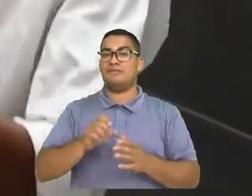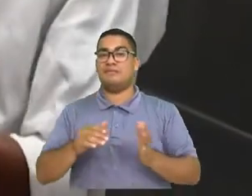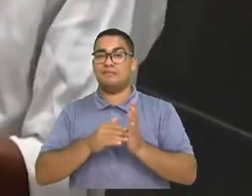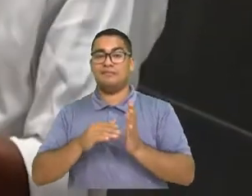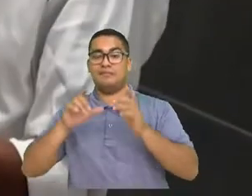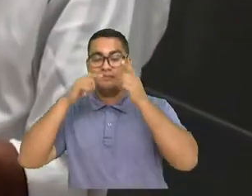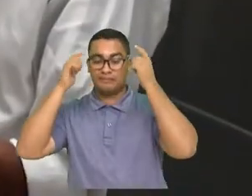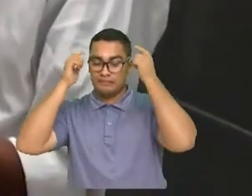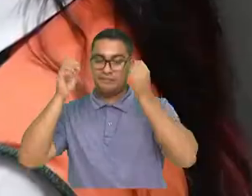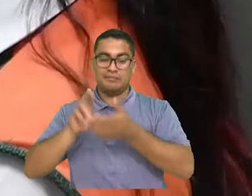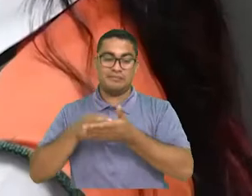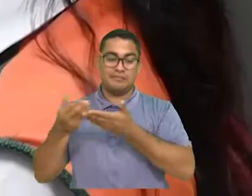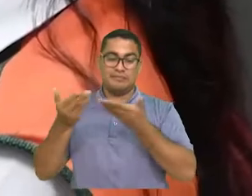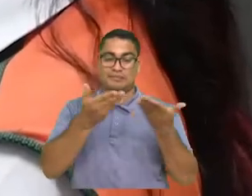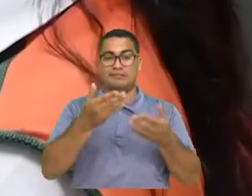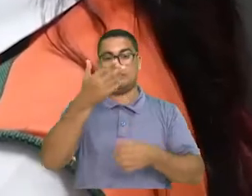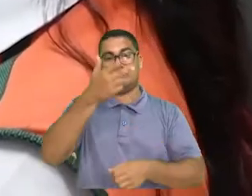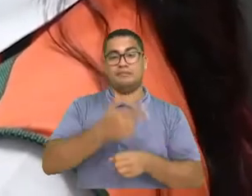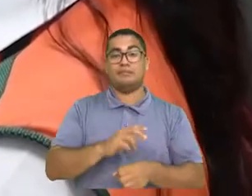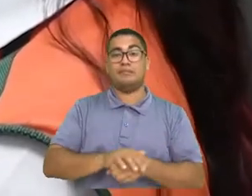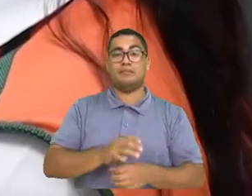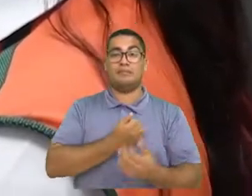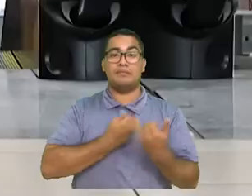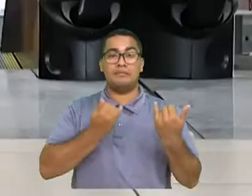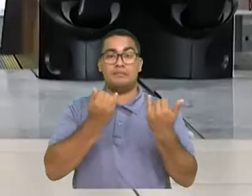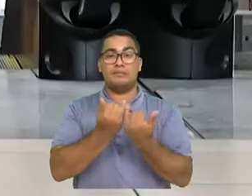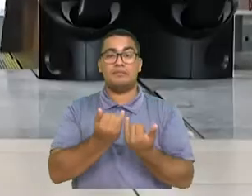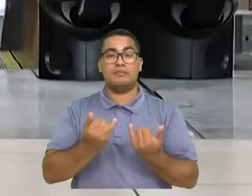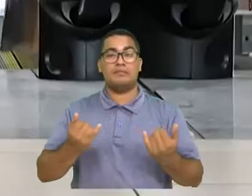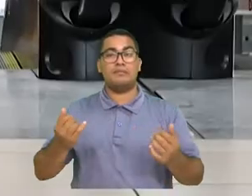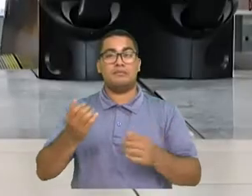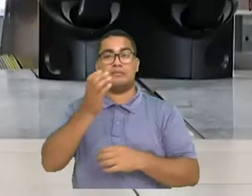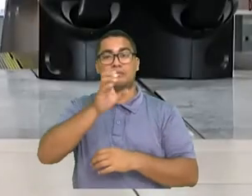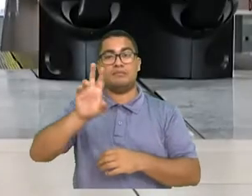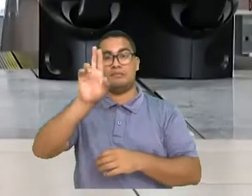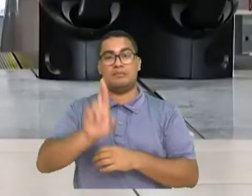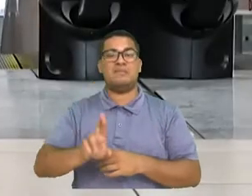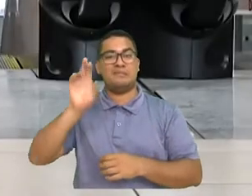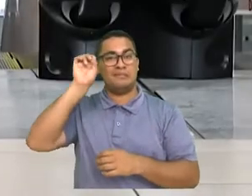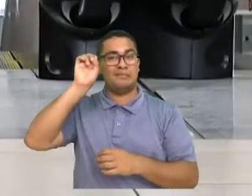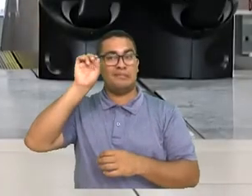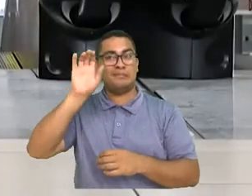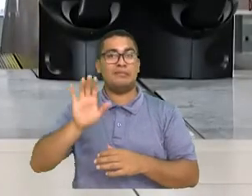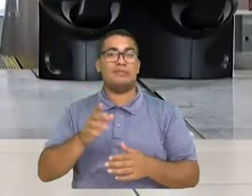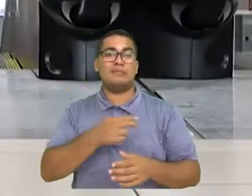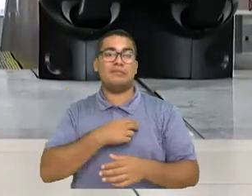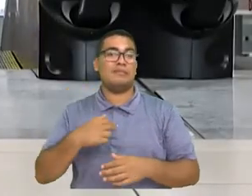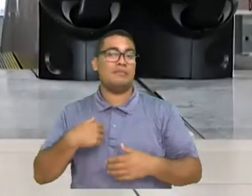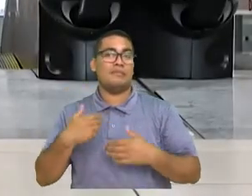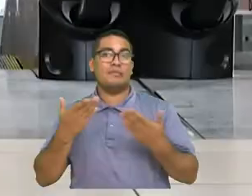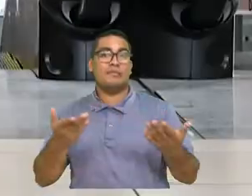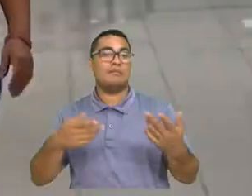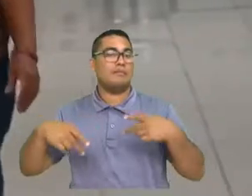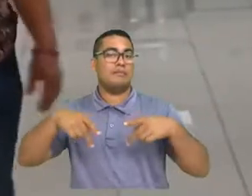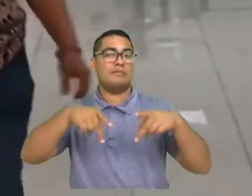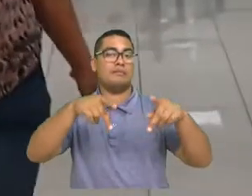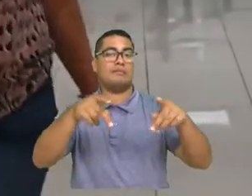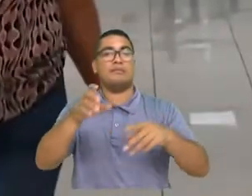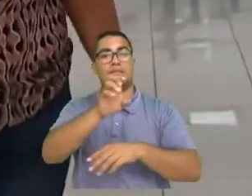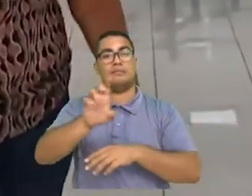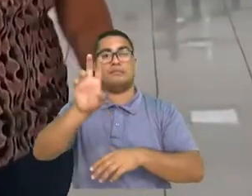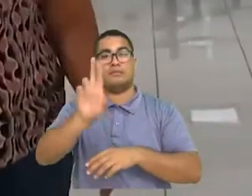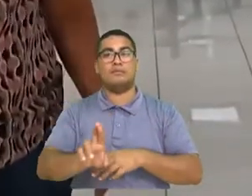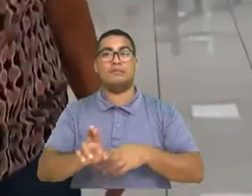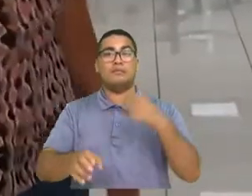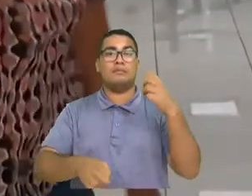SICA se detalla además que el Instituto Costarricense de Turismo avanza en un diseño para reactivar el turismo nacional fuertemente